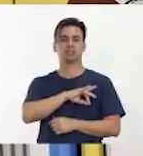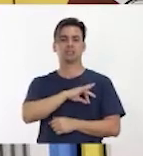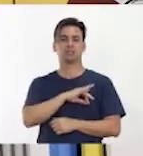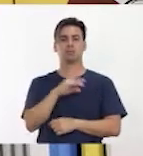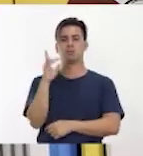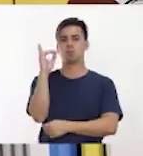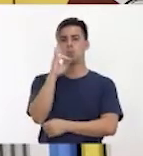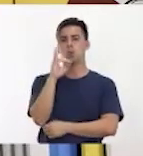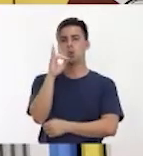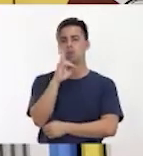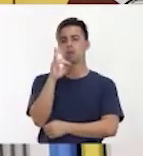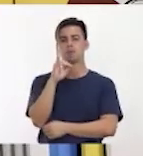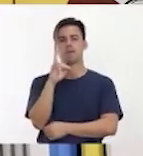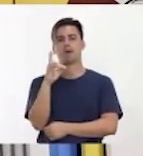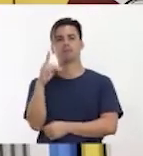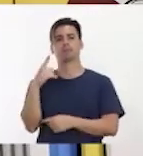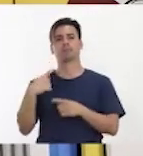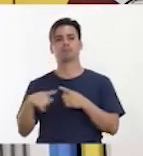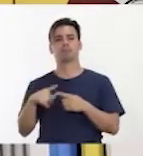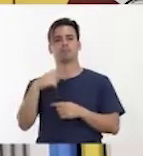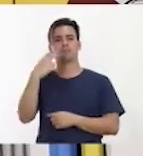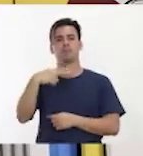Chile, Bolivia y Perú